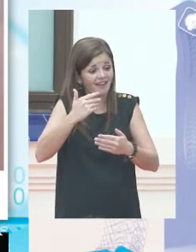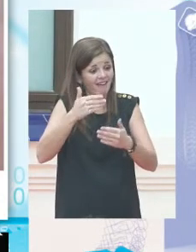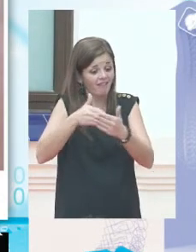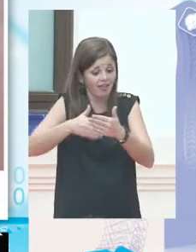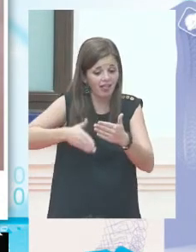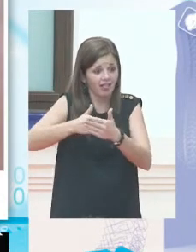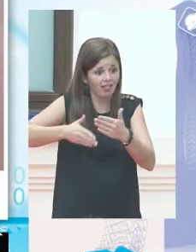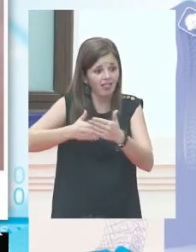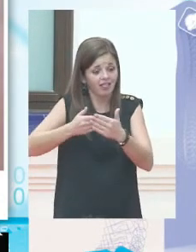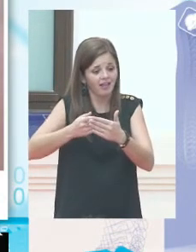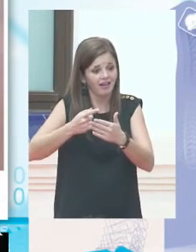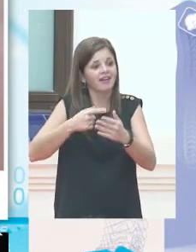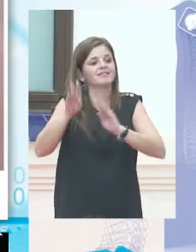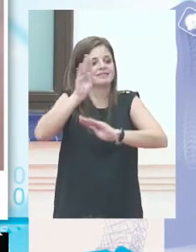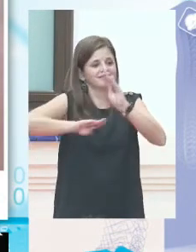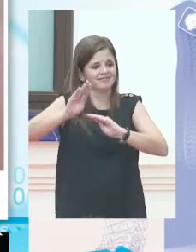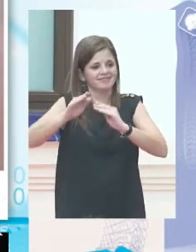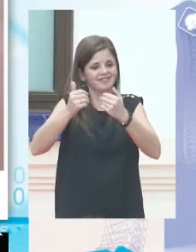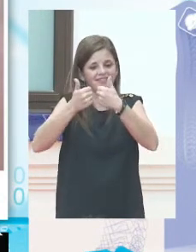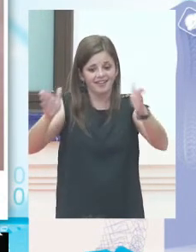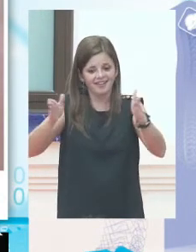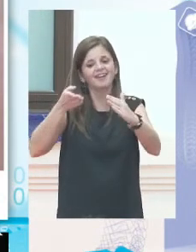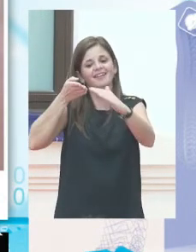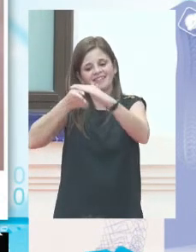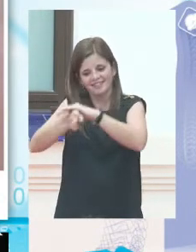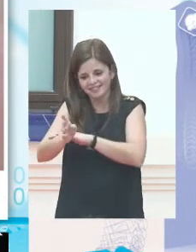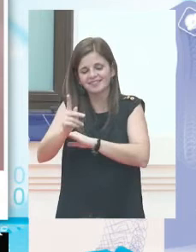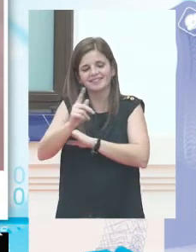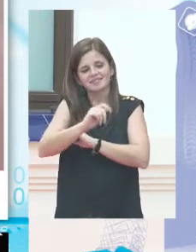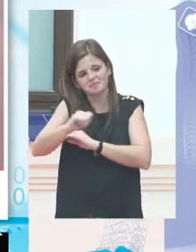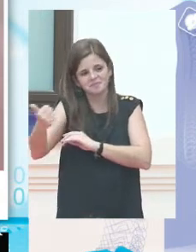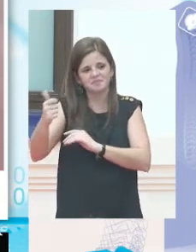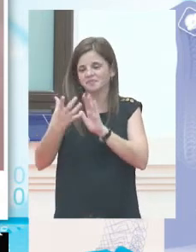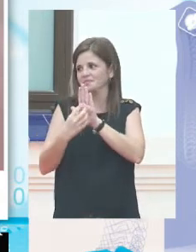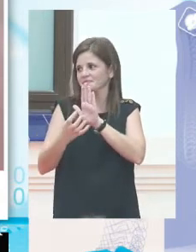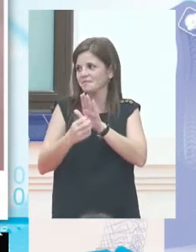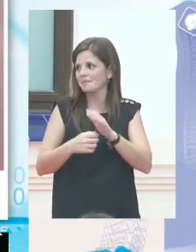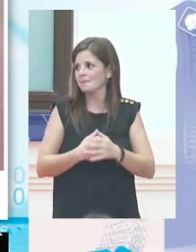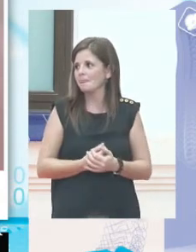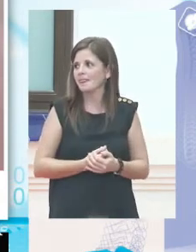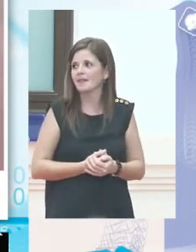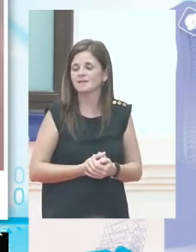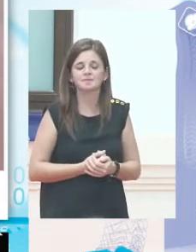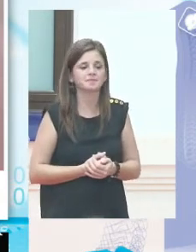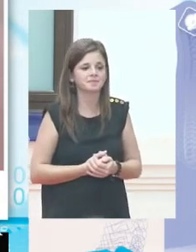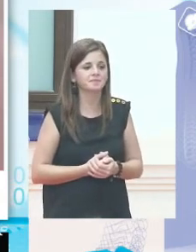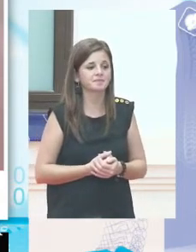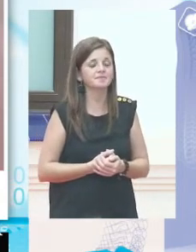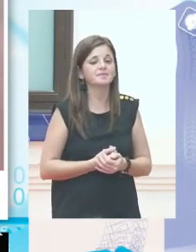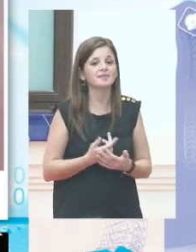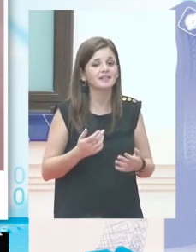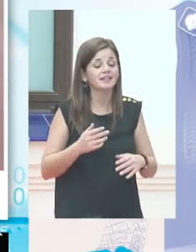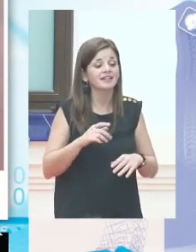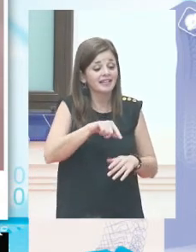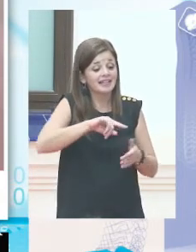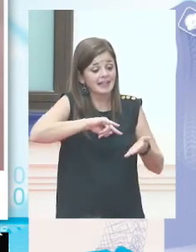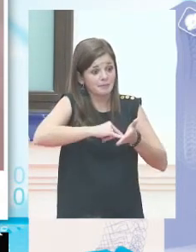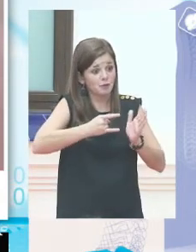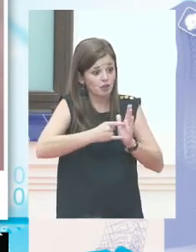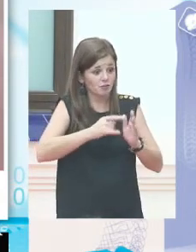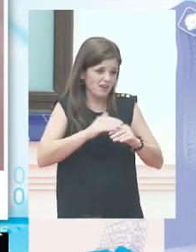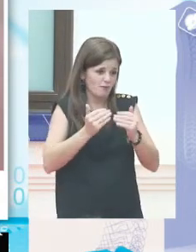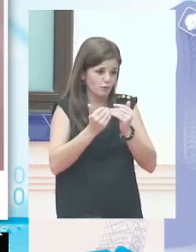no podríamos. Vale. Y para finalizar, como trabajo futuro, este proyecto lo estamos acabando ahora mismo y